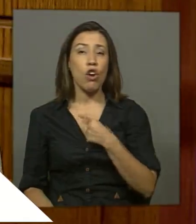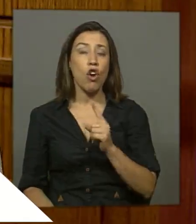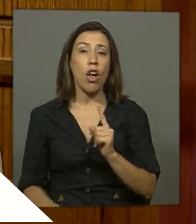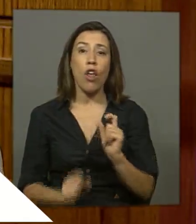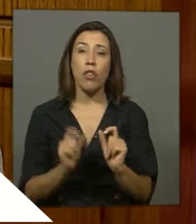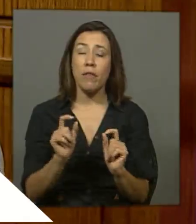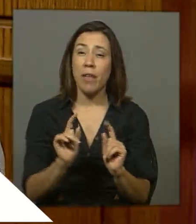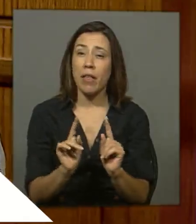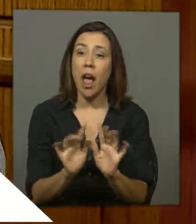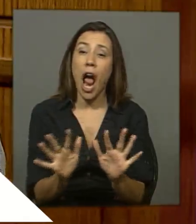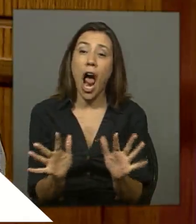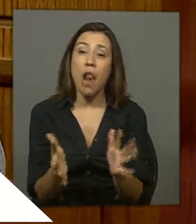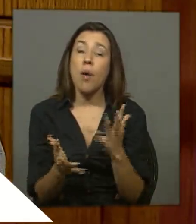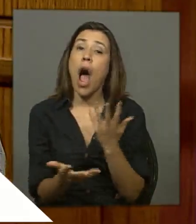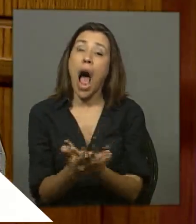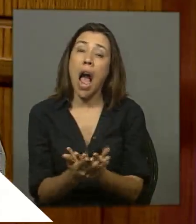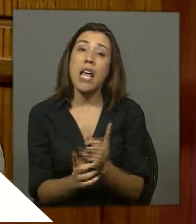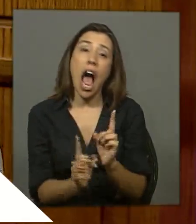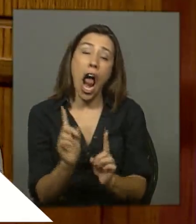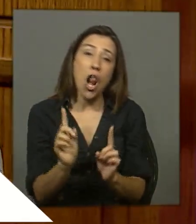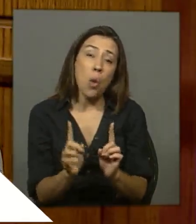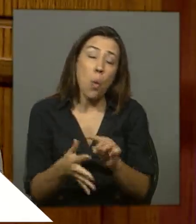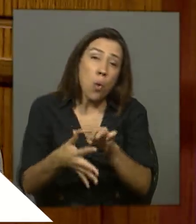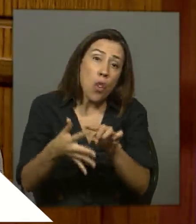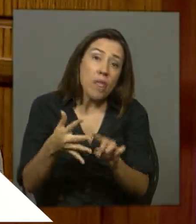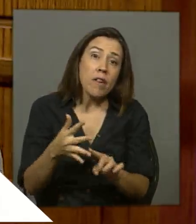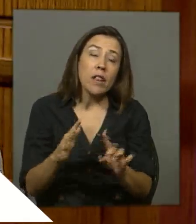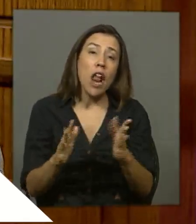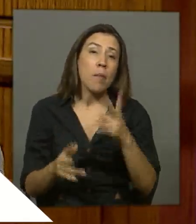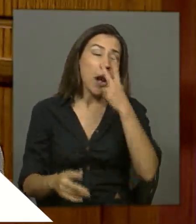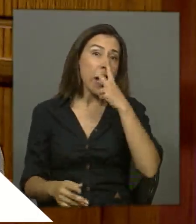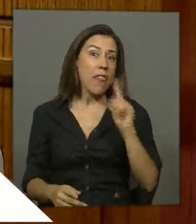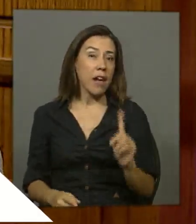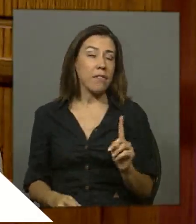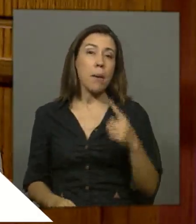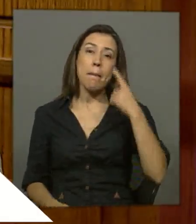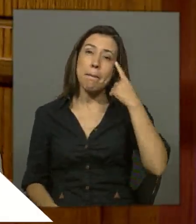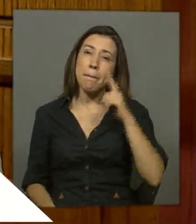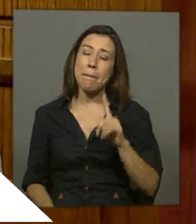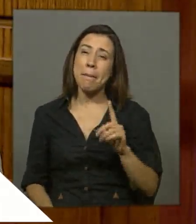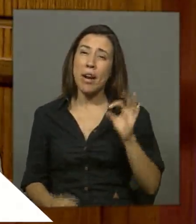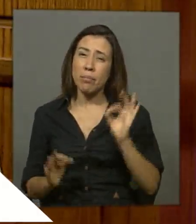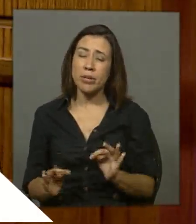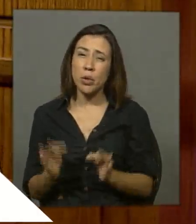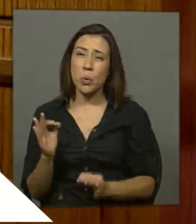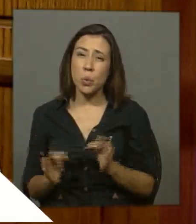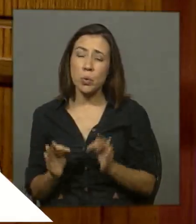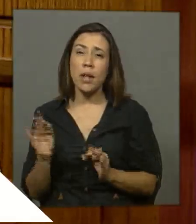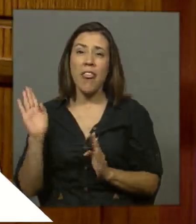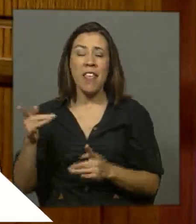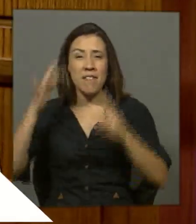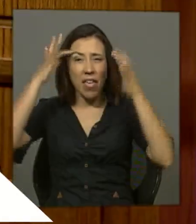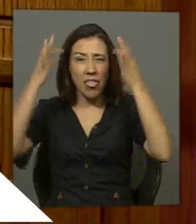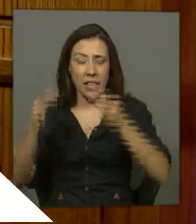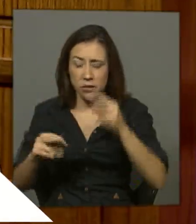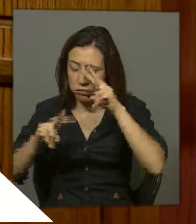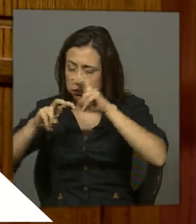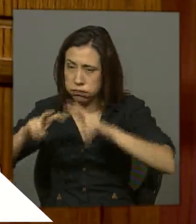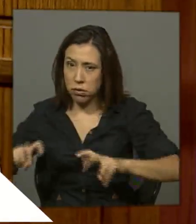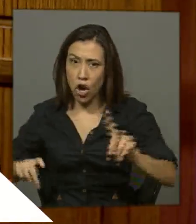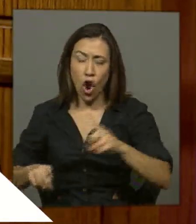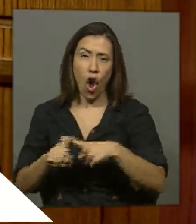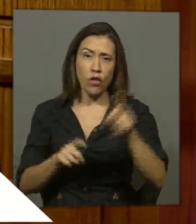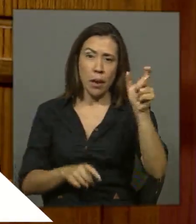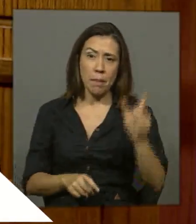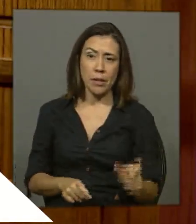fuego es probable que hubieran pasado unos cuantos casos que no les corresponda pero es la justicia la que tiene que determinar esto y no otra